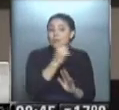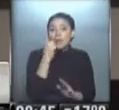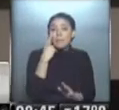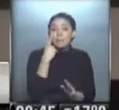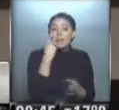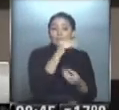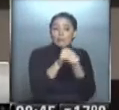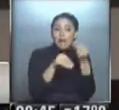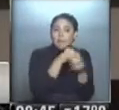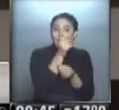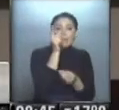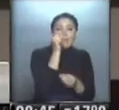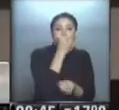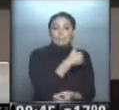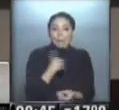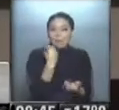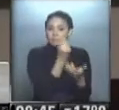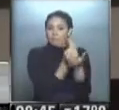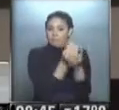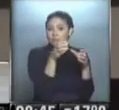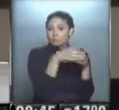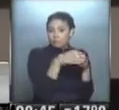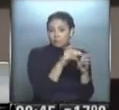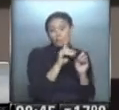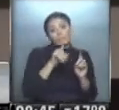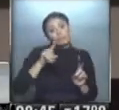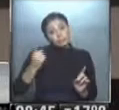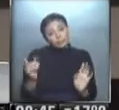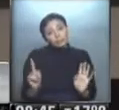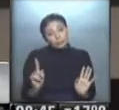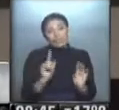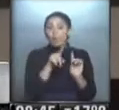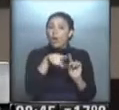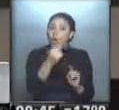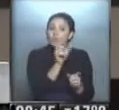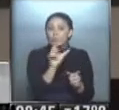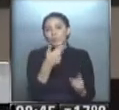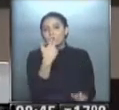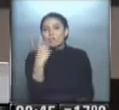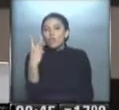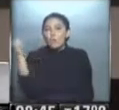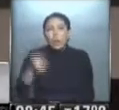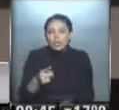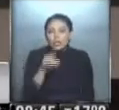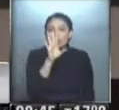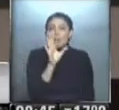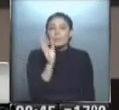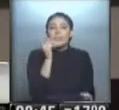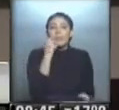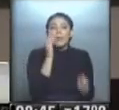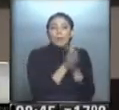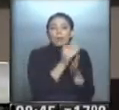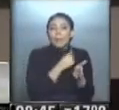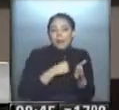en familias de donde está padre y madre presente otro otro porcentaje importante del 32% vive únicamente con la madre